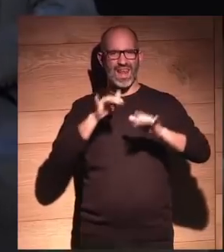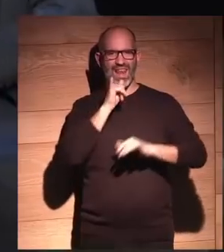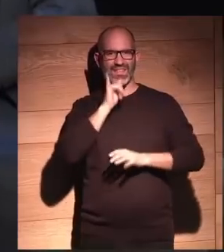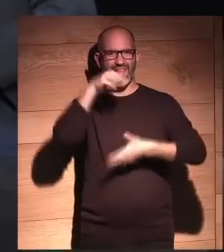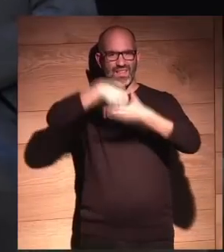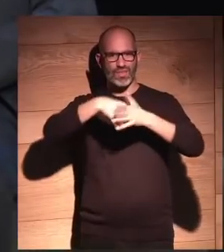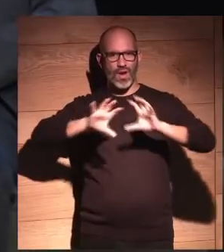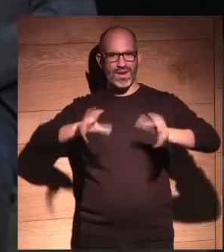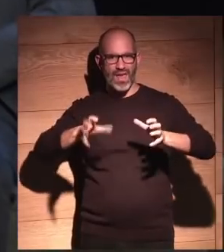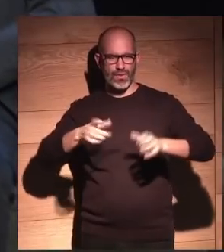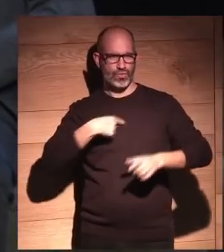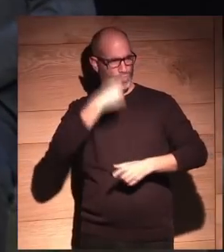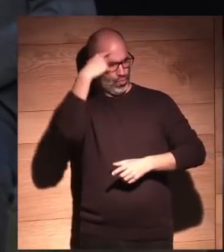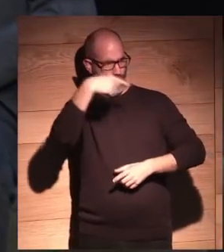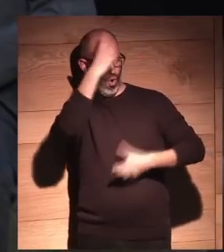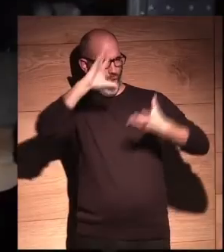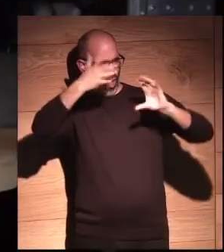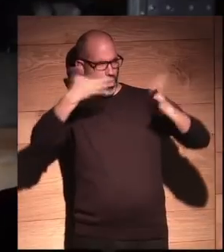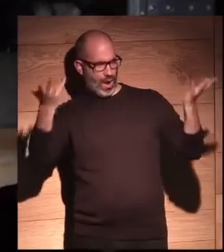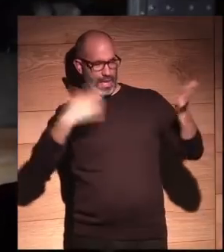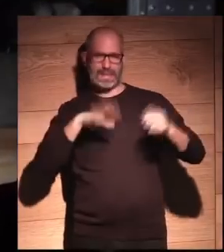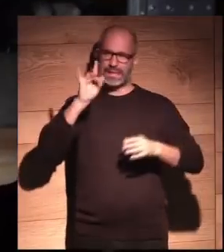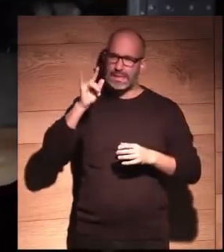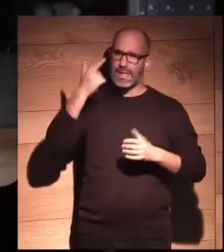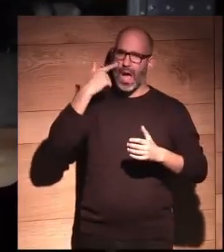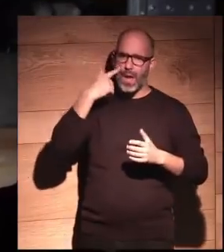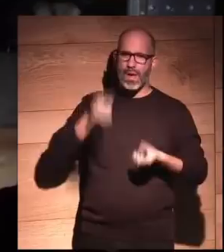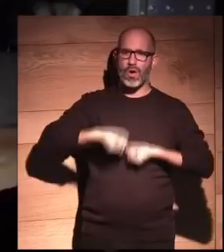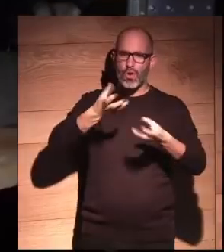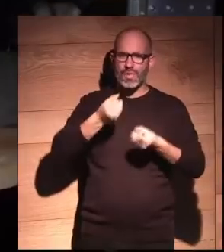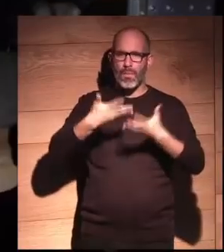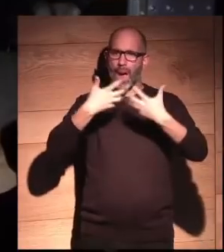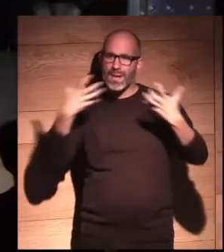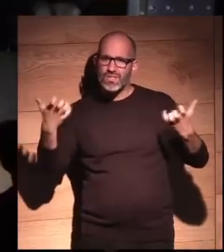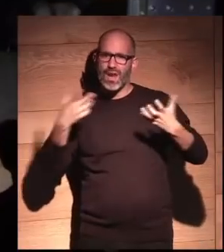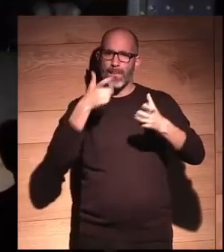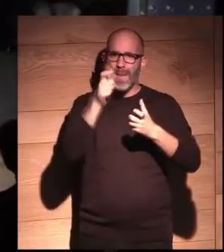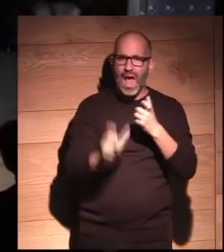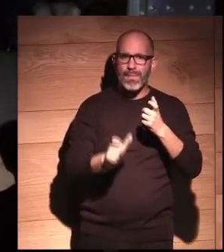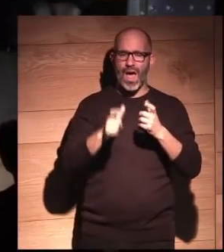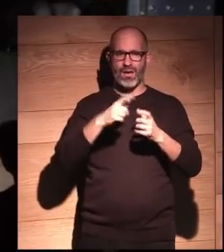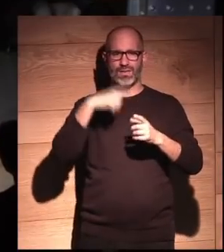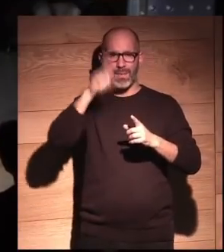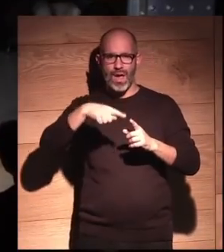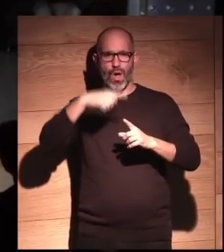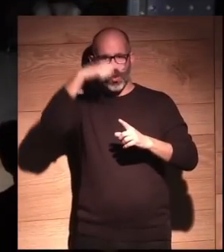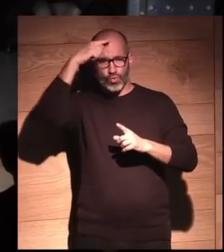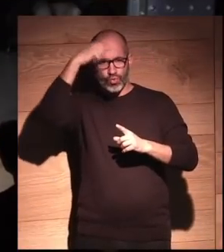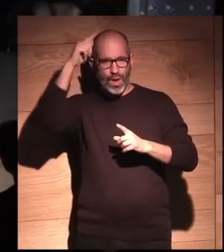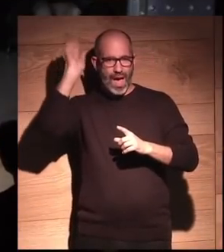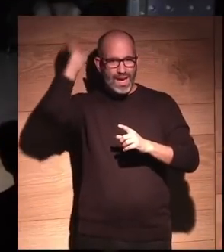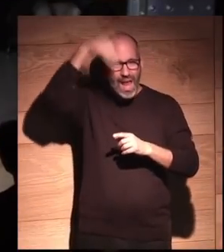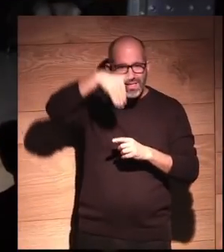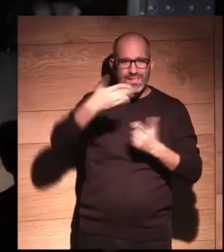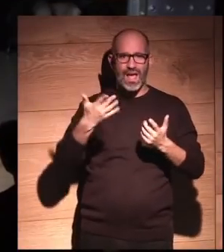loca. Y dice, no, sí, hombre, sí, está bien, una sección, contemos expresiones, palabras, tal, algo de cultura clásica. Y digo, buah, eso en la